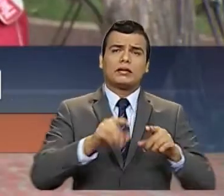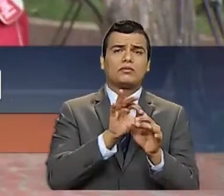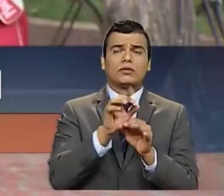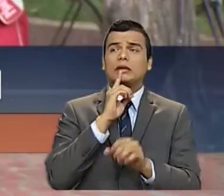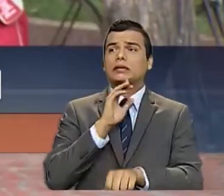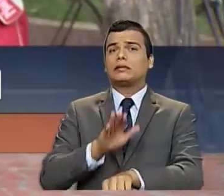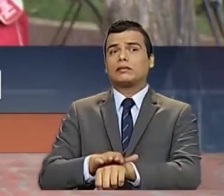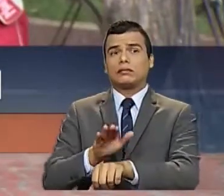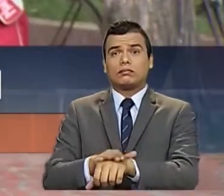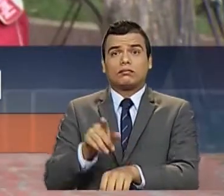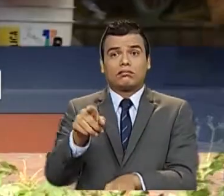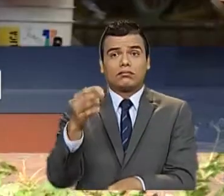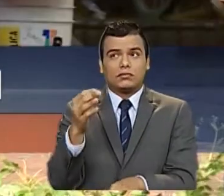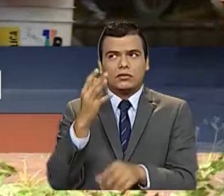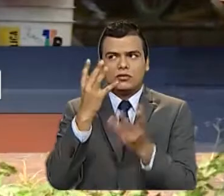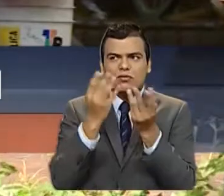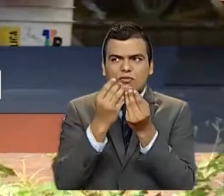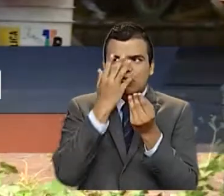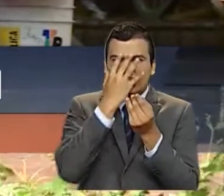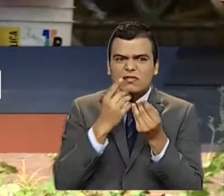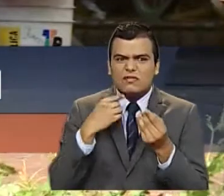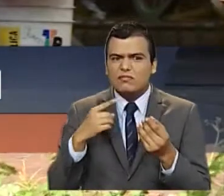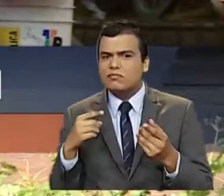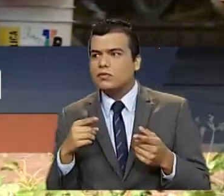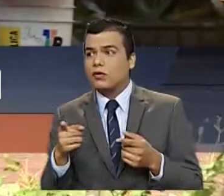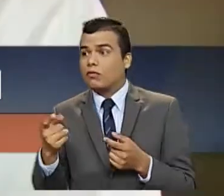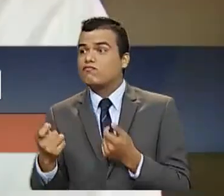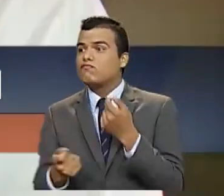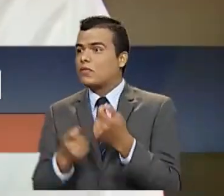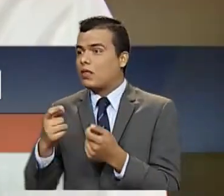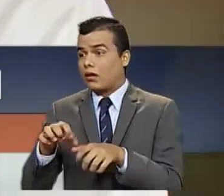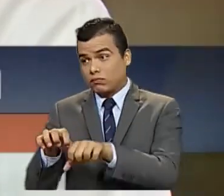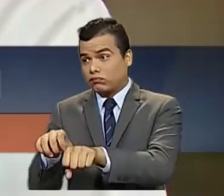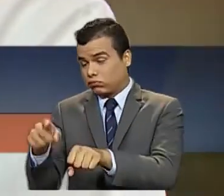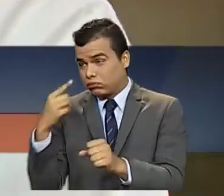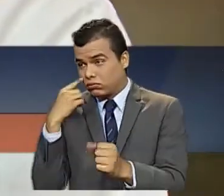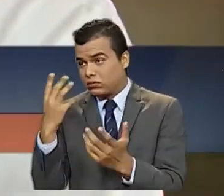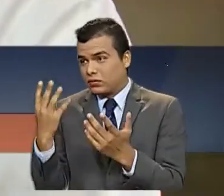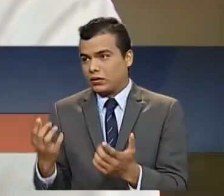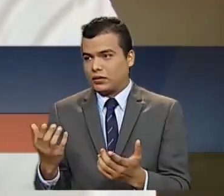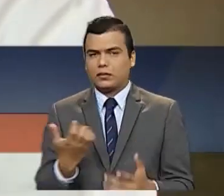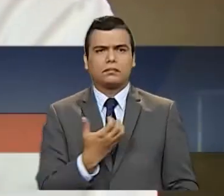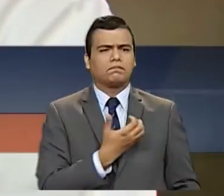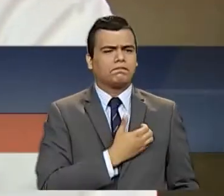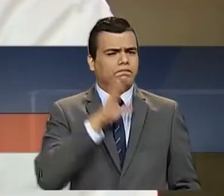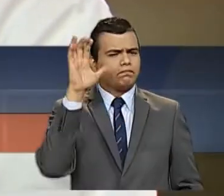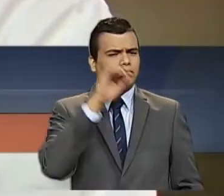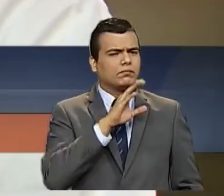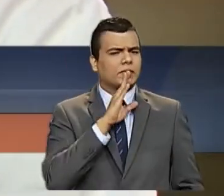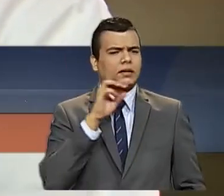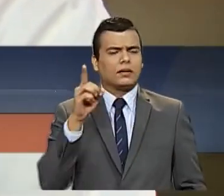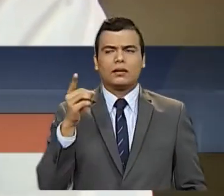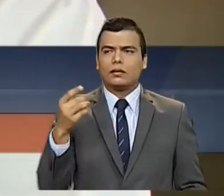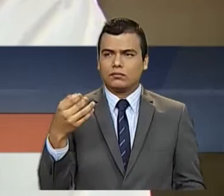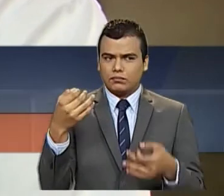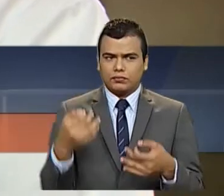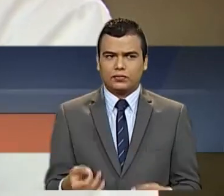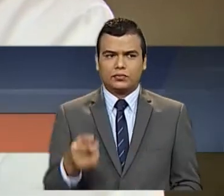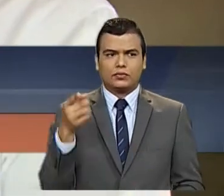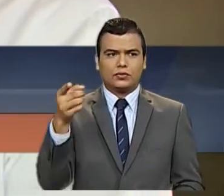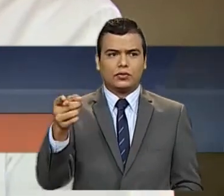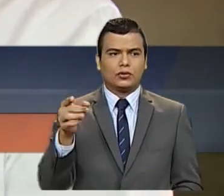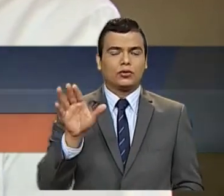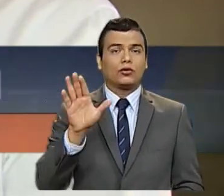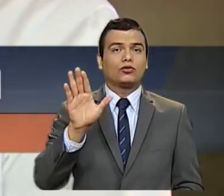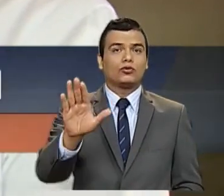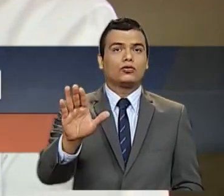municipal con una aparente mafia al servicio del espacio público. La alcaldía es la que va a determinar quién es el que tiene la necesidad. Esta gente no le va a